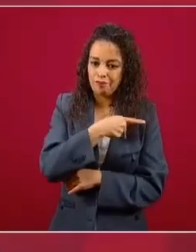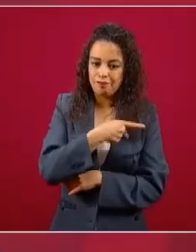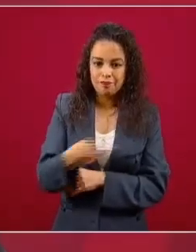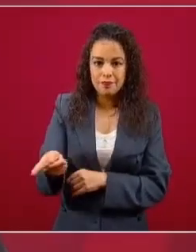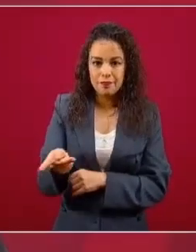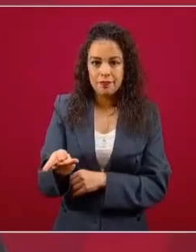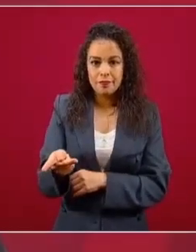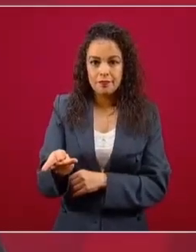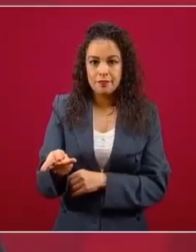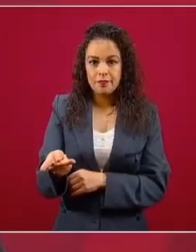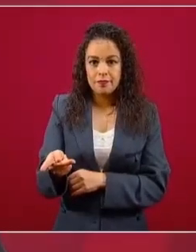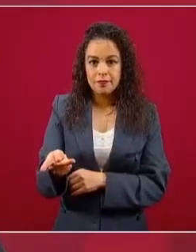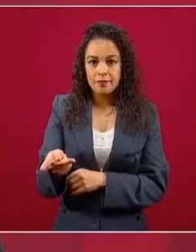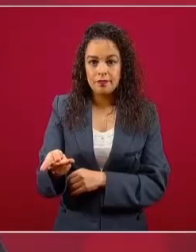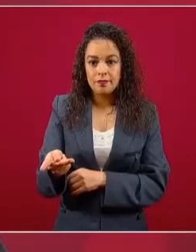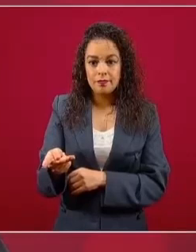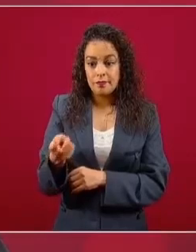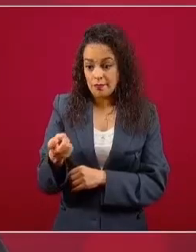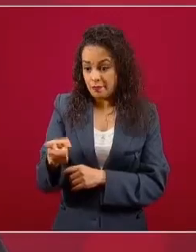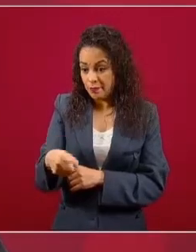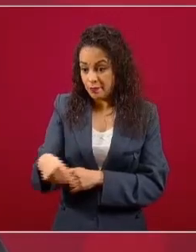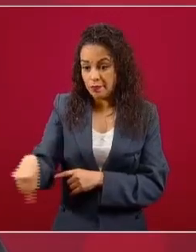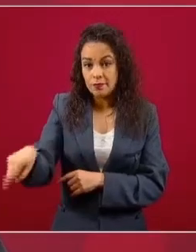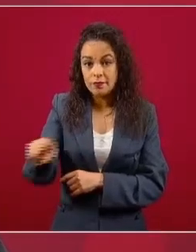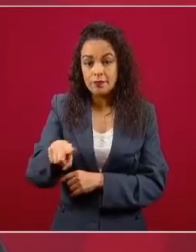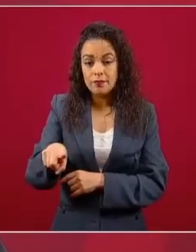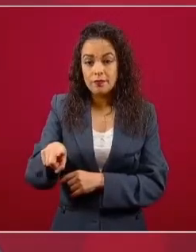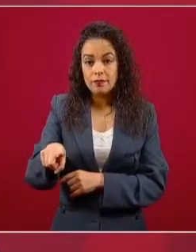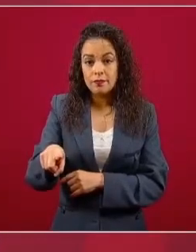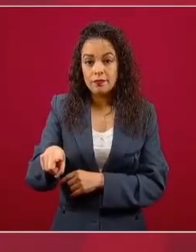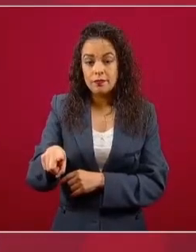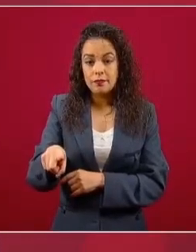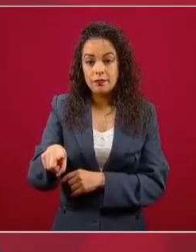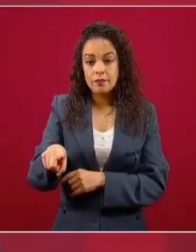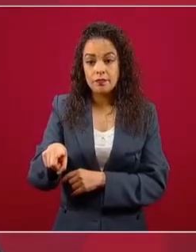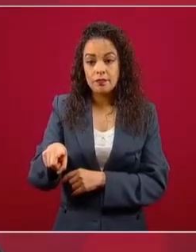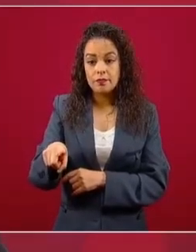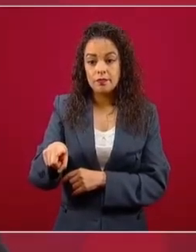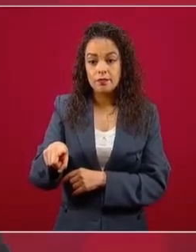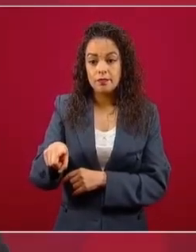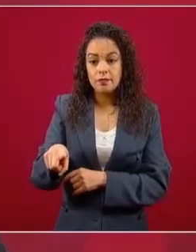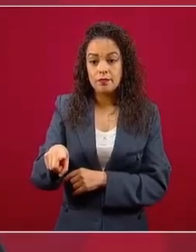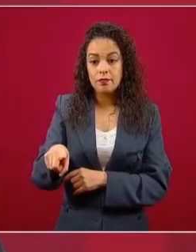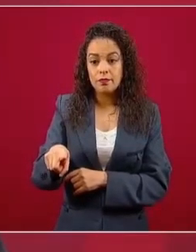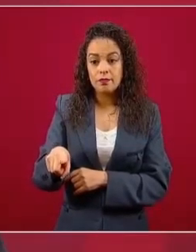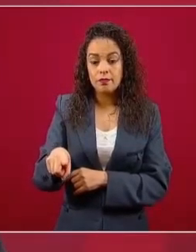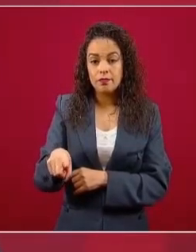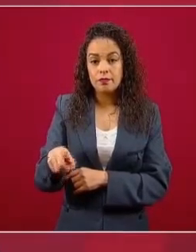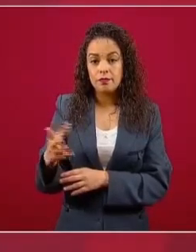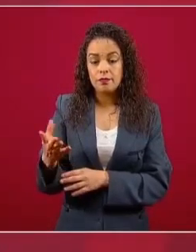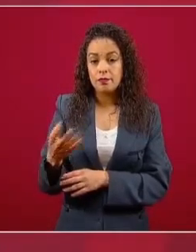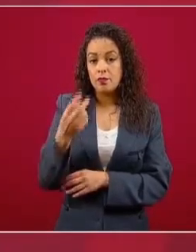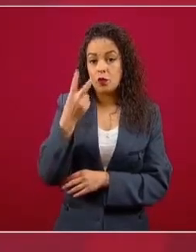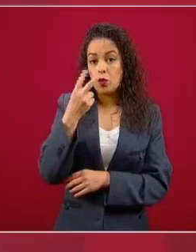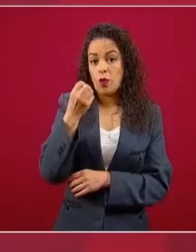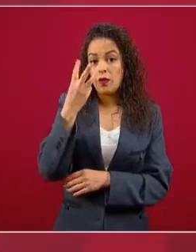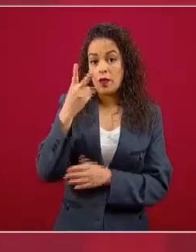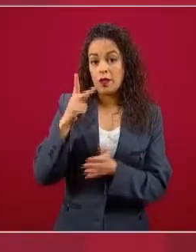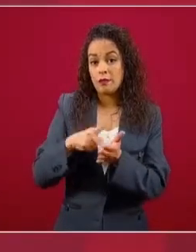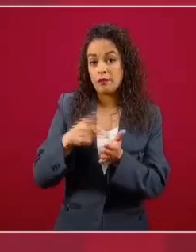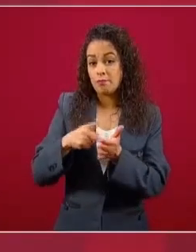en donde se consume hasta 2-3 veces más la media de la